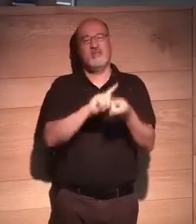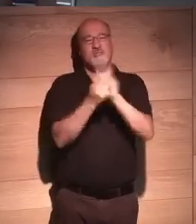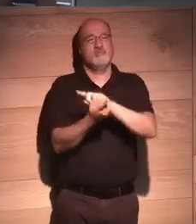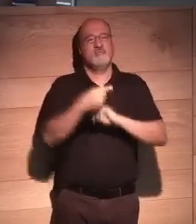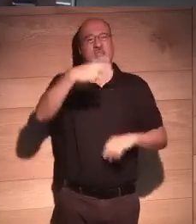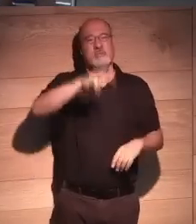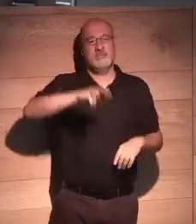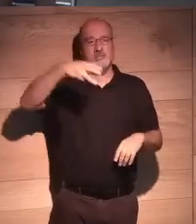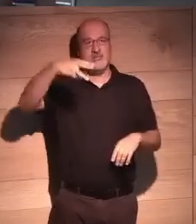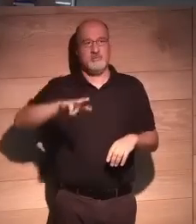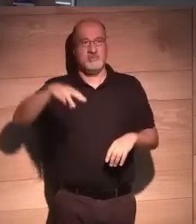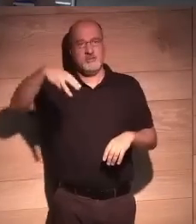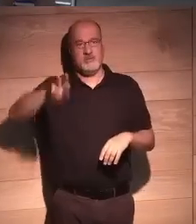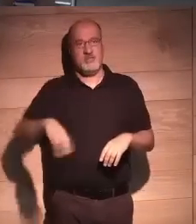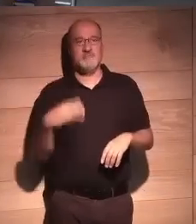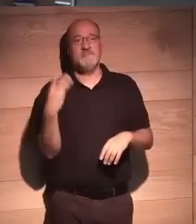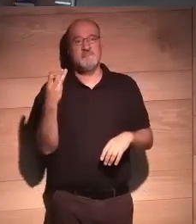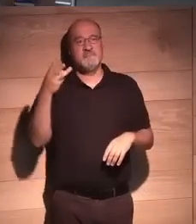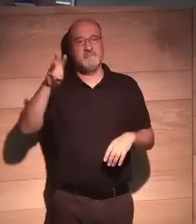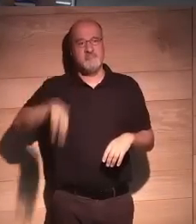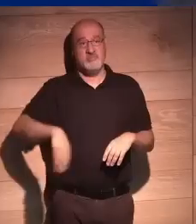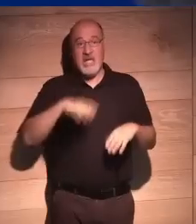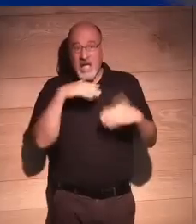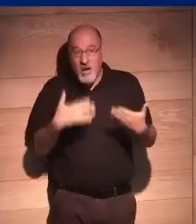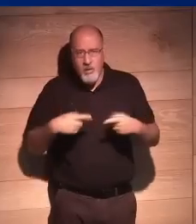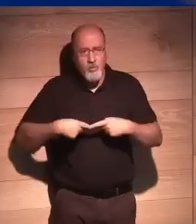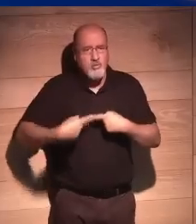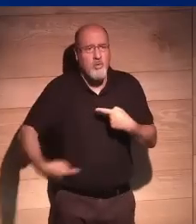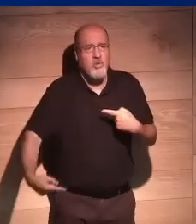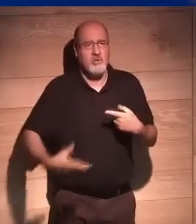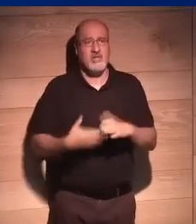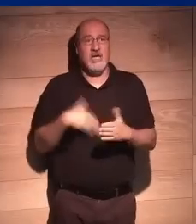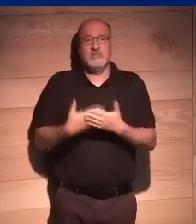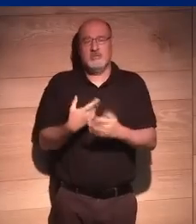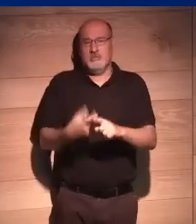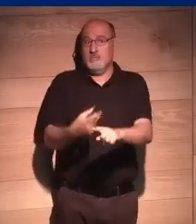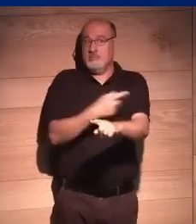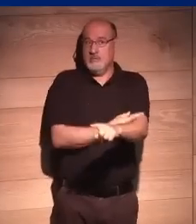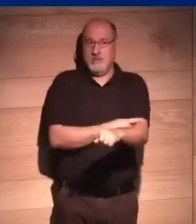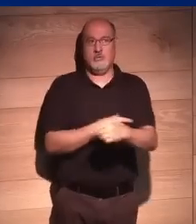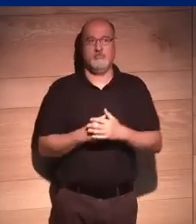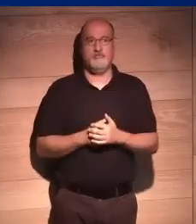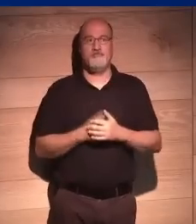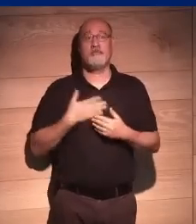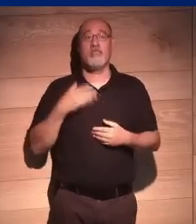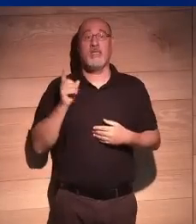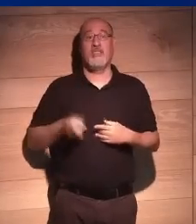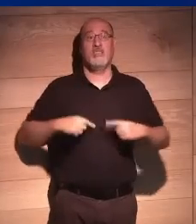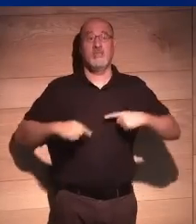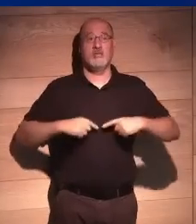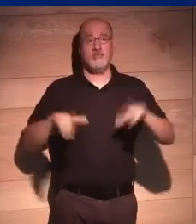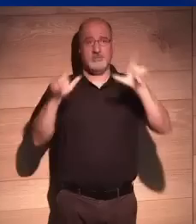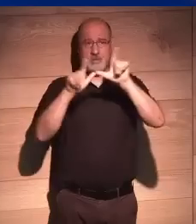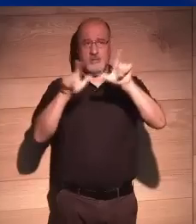tienes cierto alivio, ¿no? Esto es diario. Y esto es diario hasta el punto en el que los directivos de tele